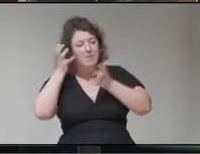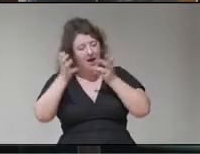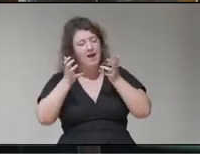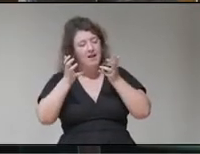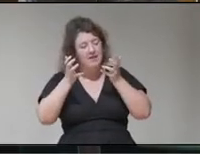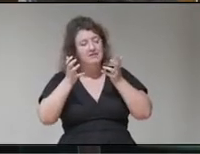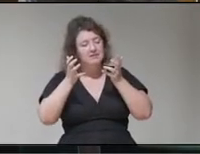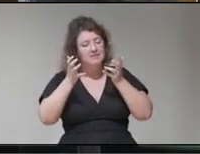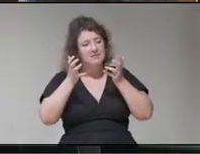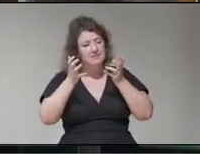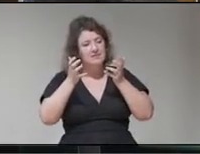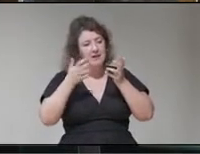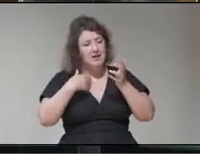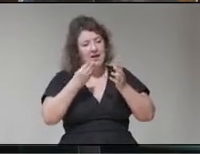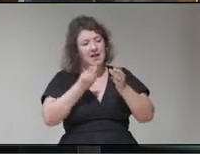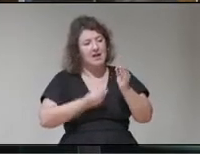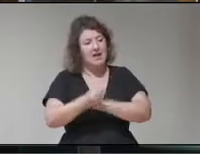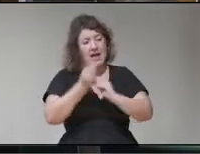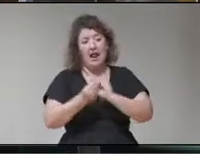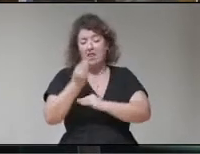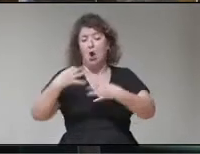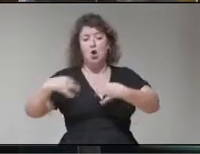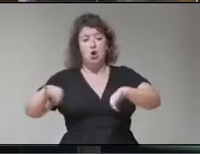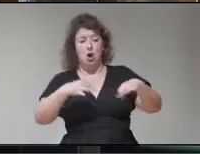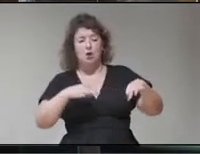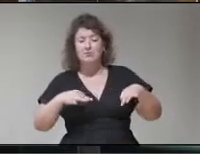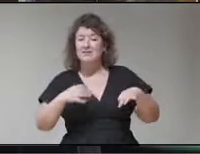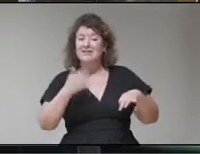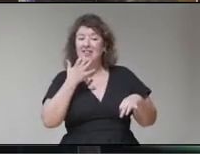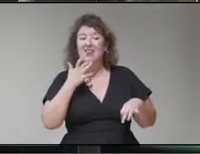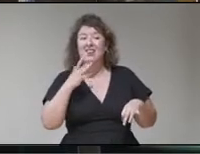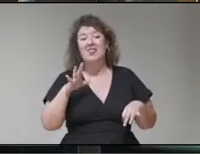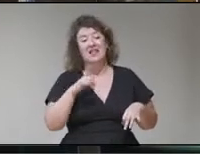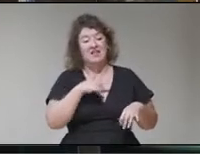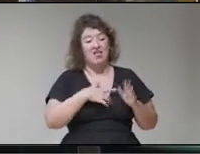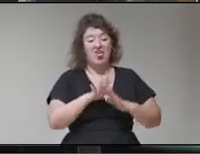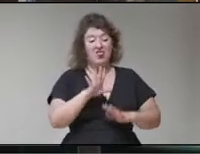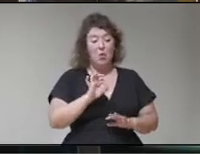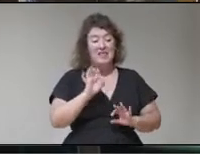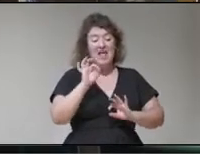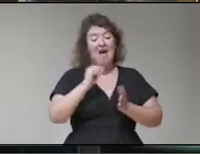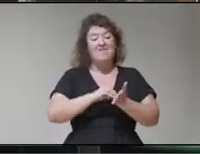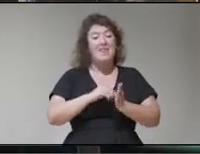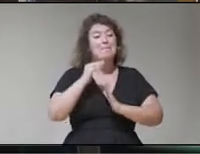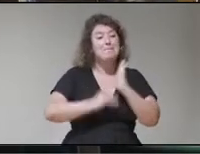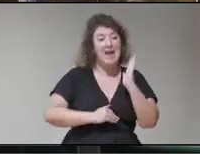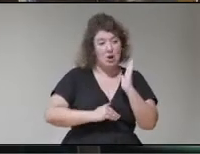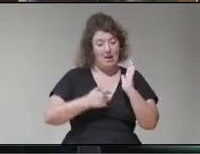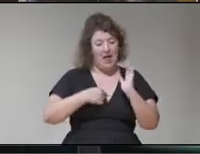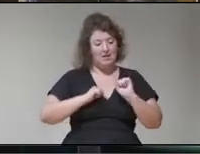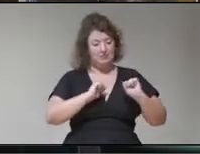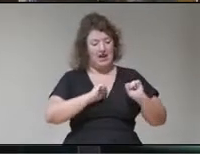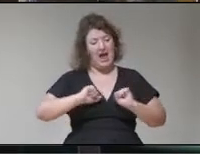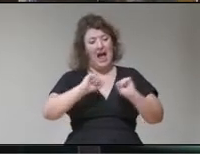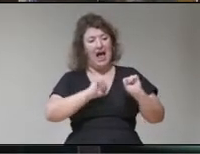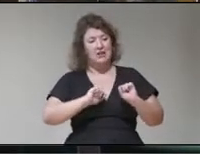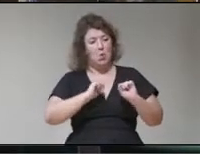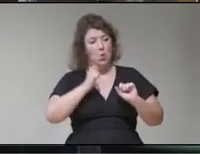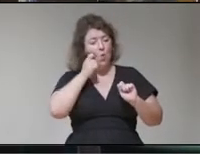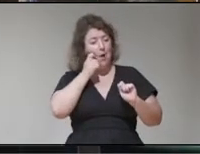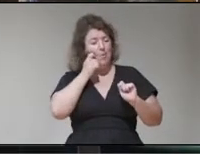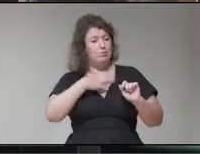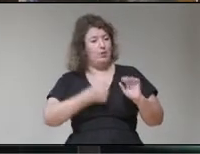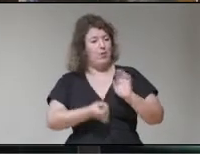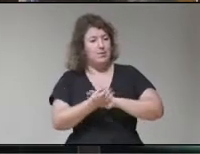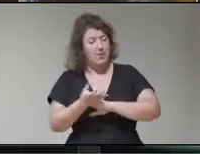se han criado convencionalmente. Es decir, 50 veces menos capacidad de producción de anticuerpos. Imaginaréis que esos animales, si